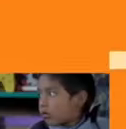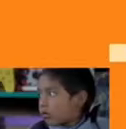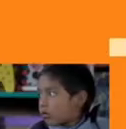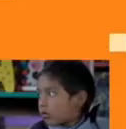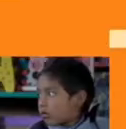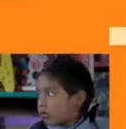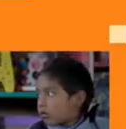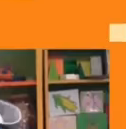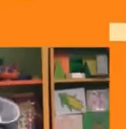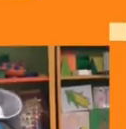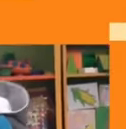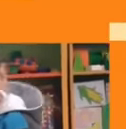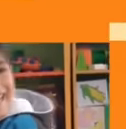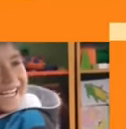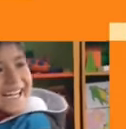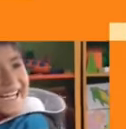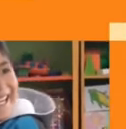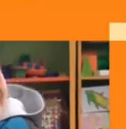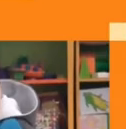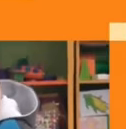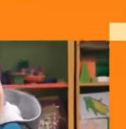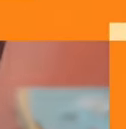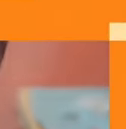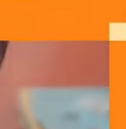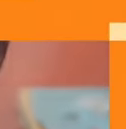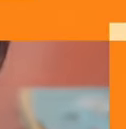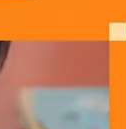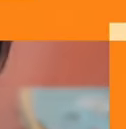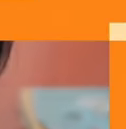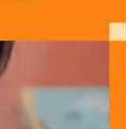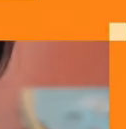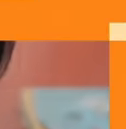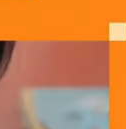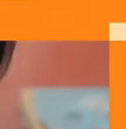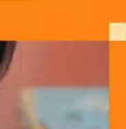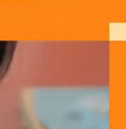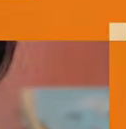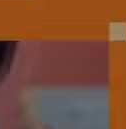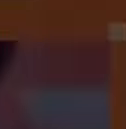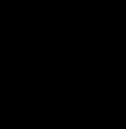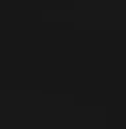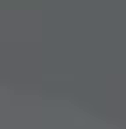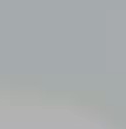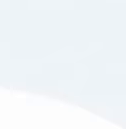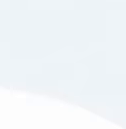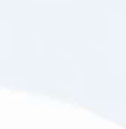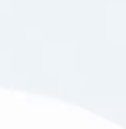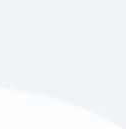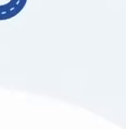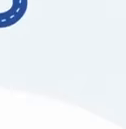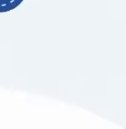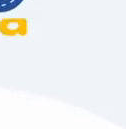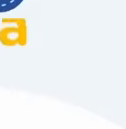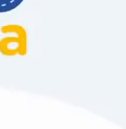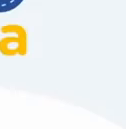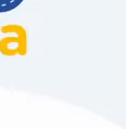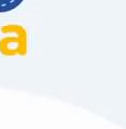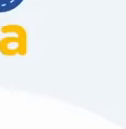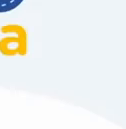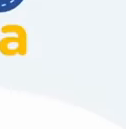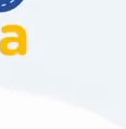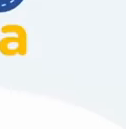Estamos viendo Aprendo en Casa, secundaria.